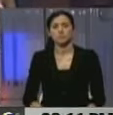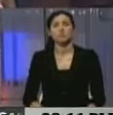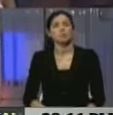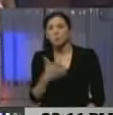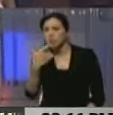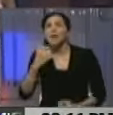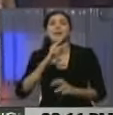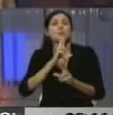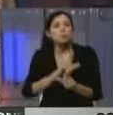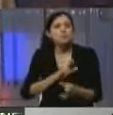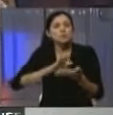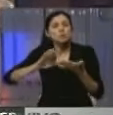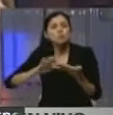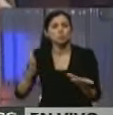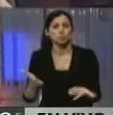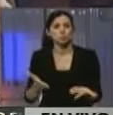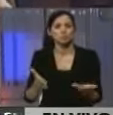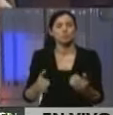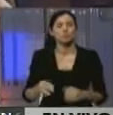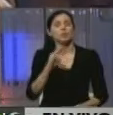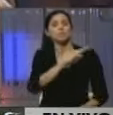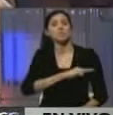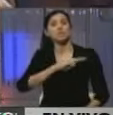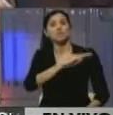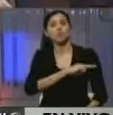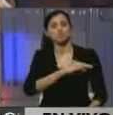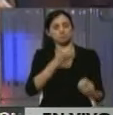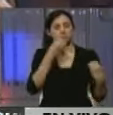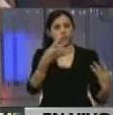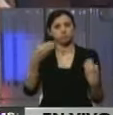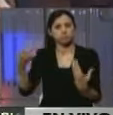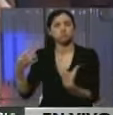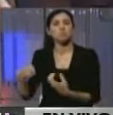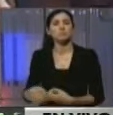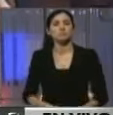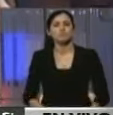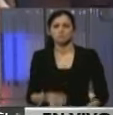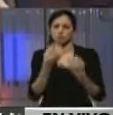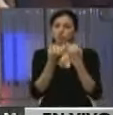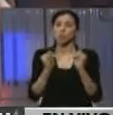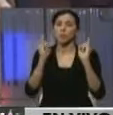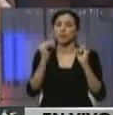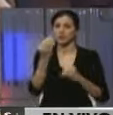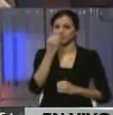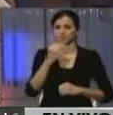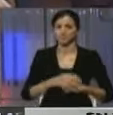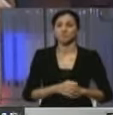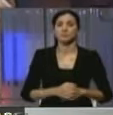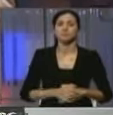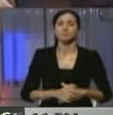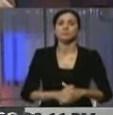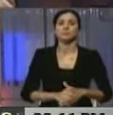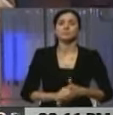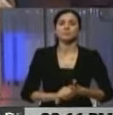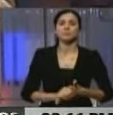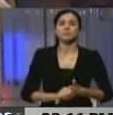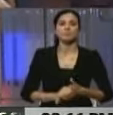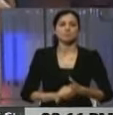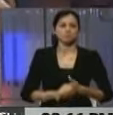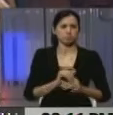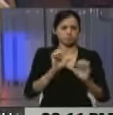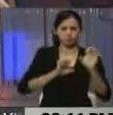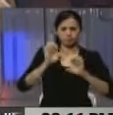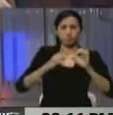resultados. La gran misión, abastecimiento soberano. Bueno, estábamos haciendo un balance, está